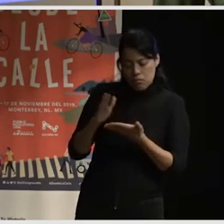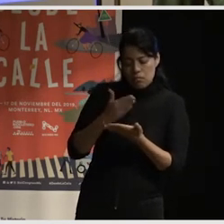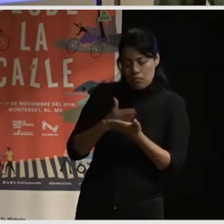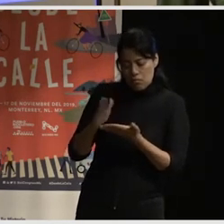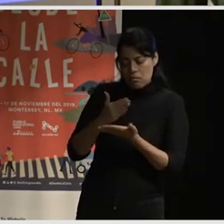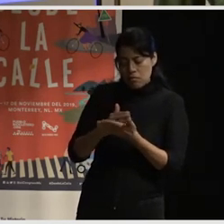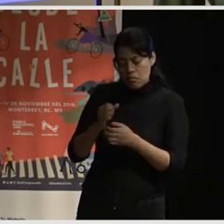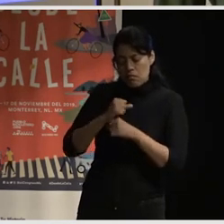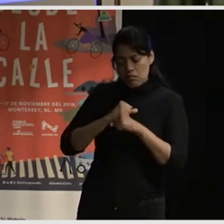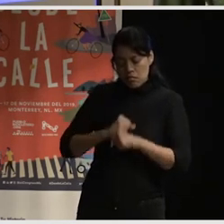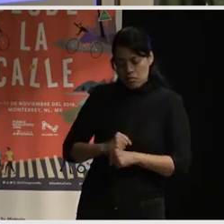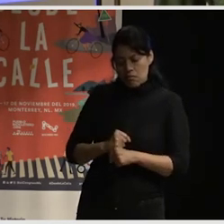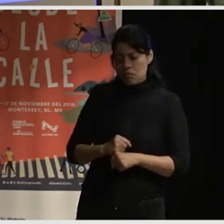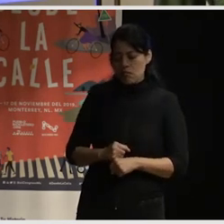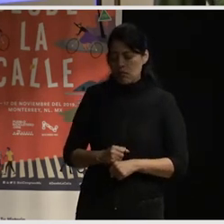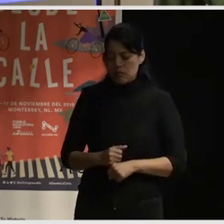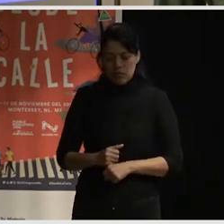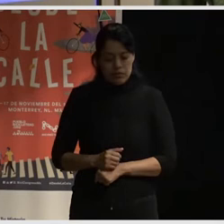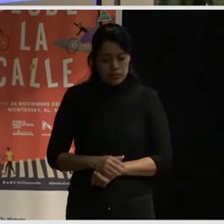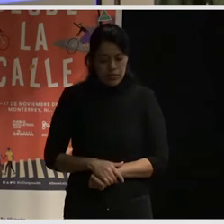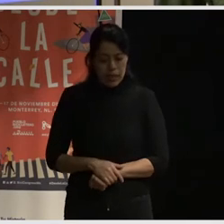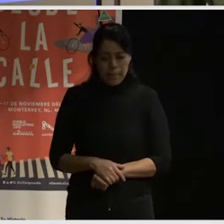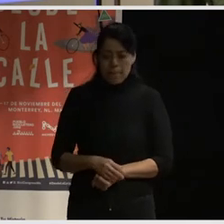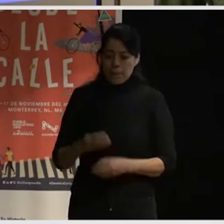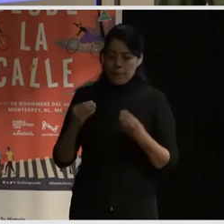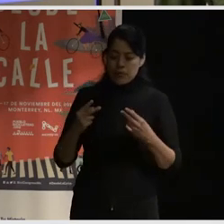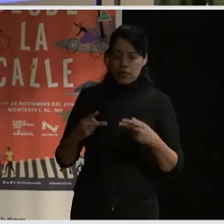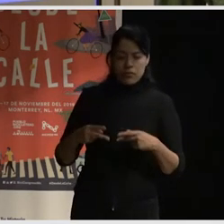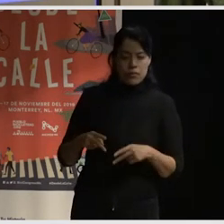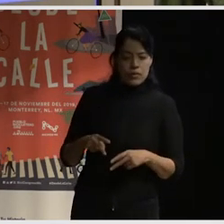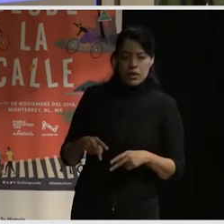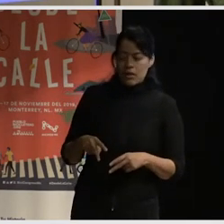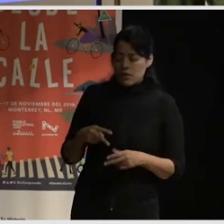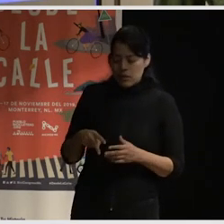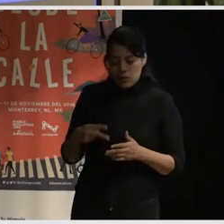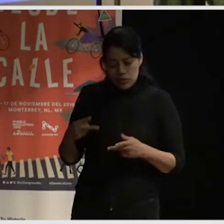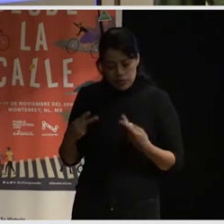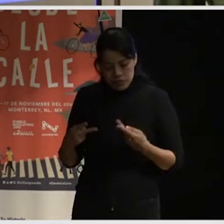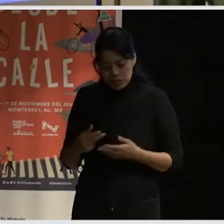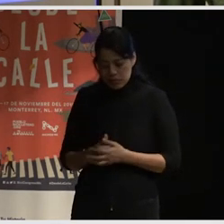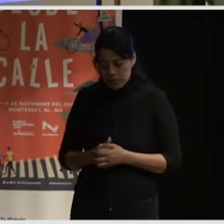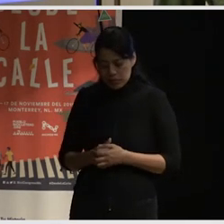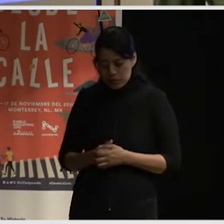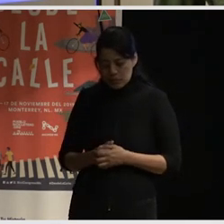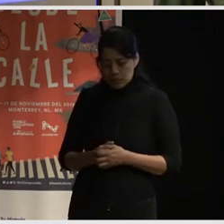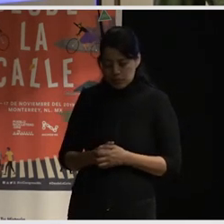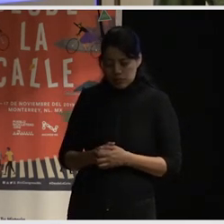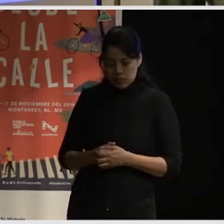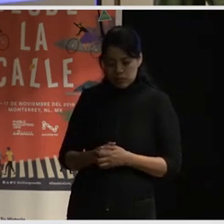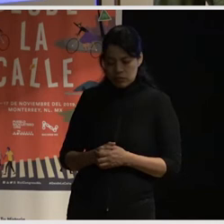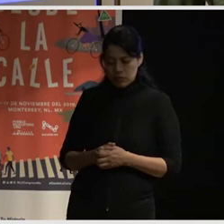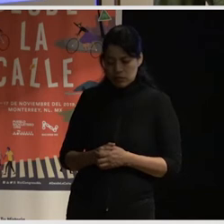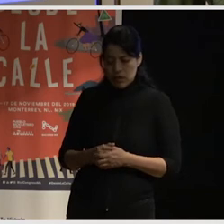económico o bastante considerable muchas veces tal vez no por gusto no niego que sea una aspiración para muchísima gente pero